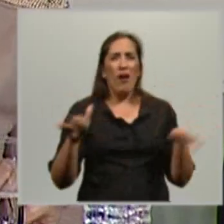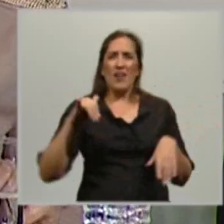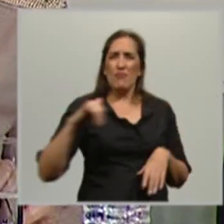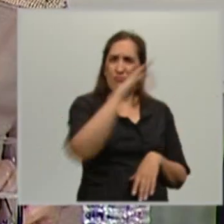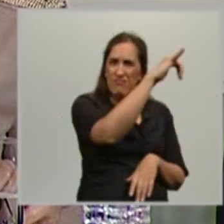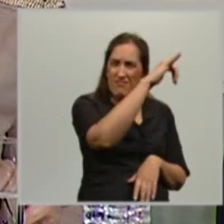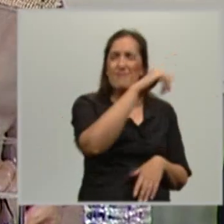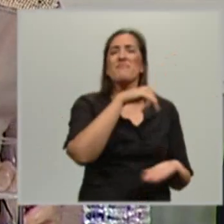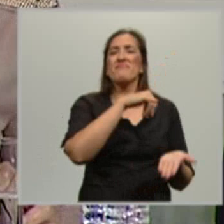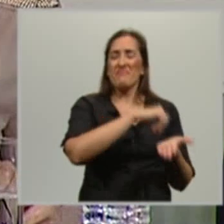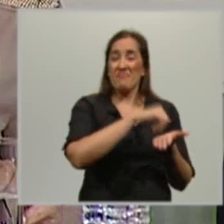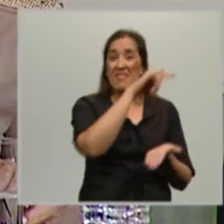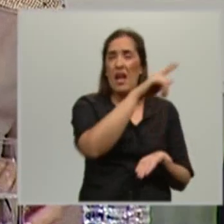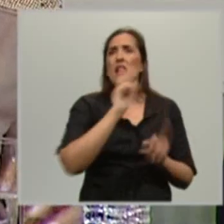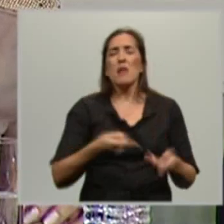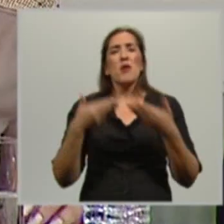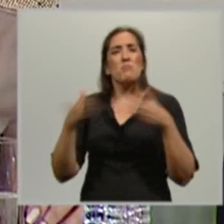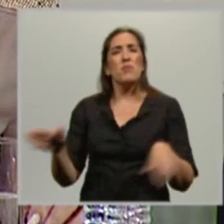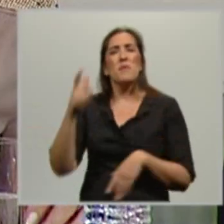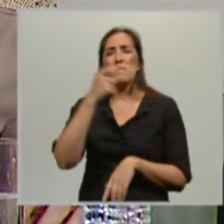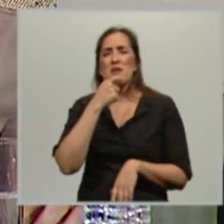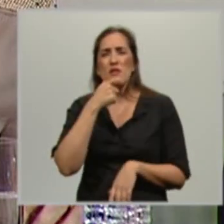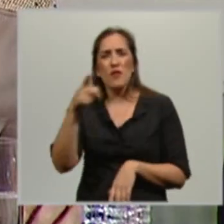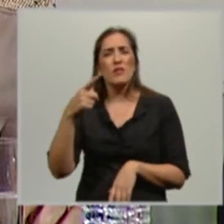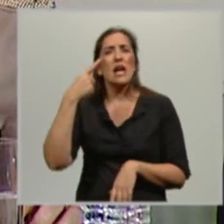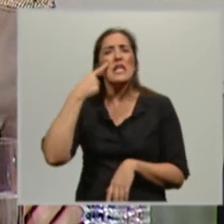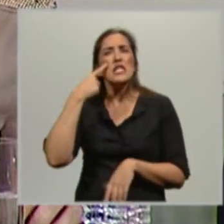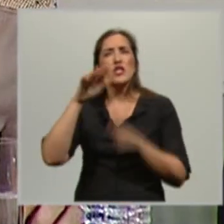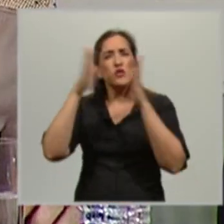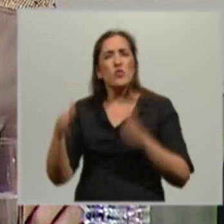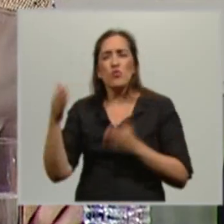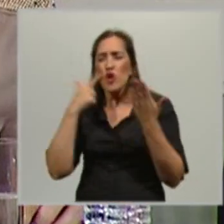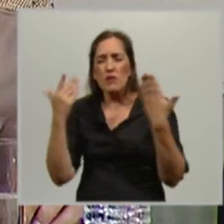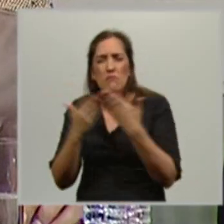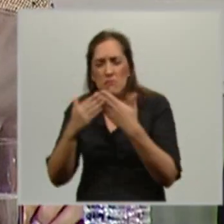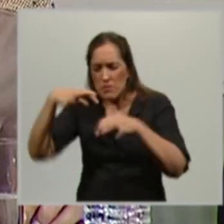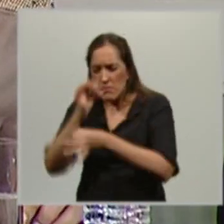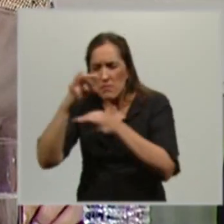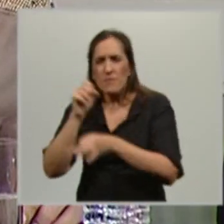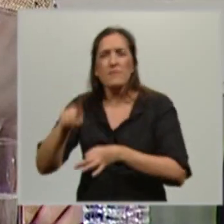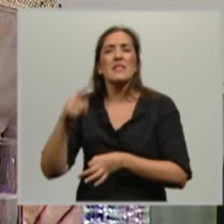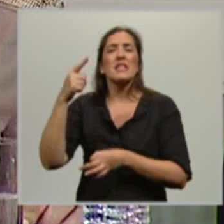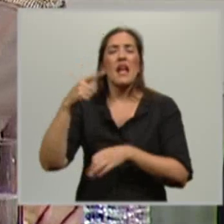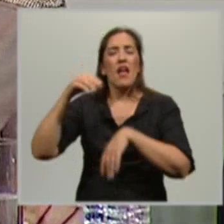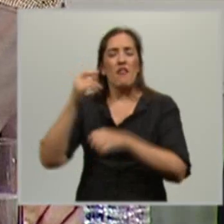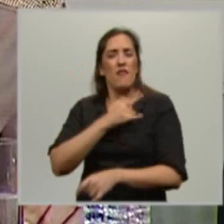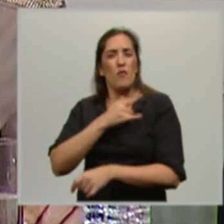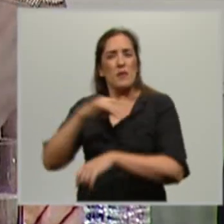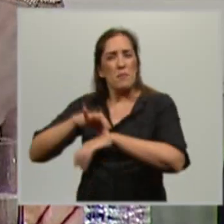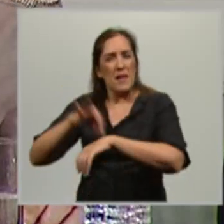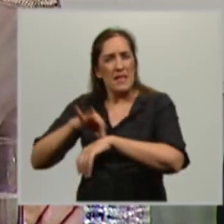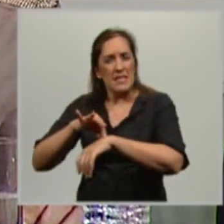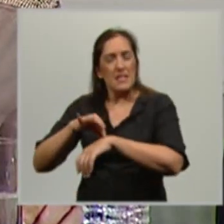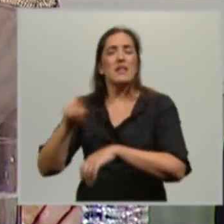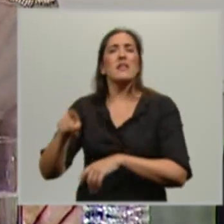aeropuerto, cuando inaugurábamos en Mendoza la primera etapa del Instituto de Histología y Embriología dependiente de la Facultad de Medicina, cuando